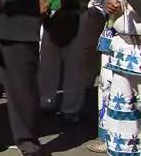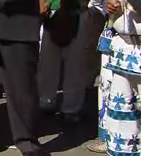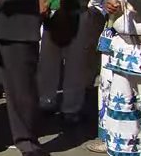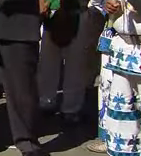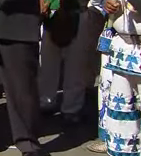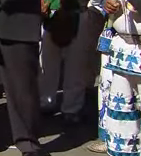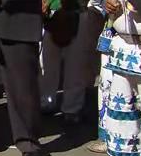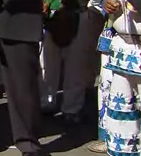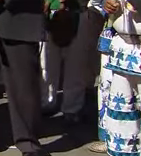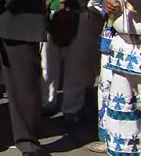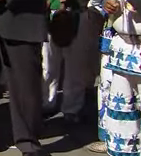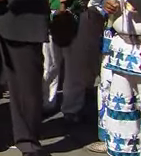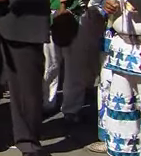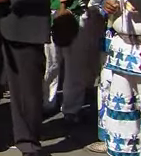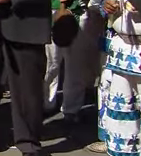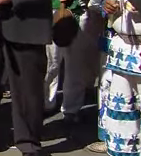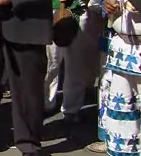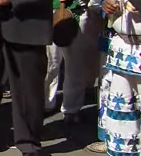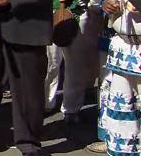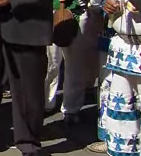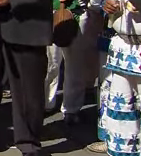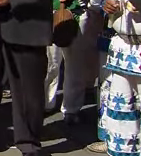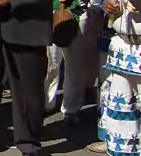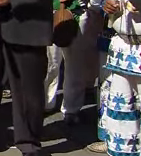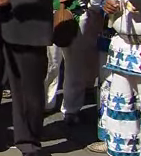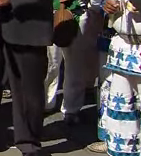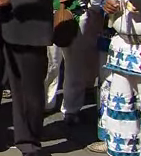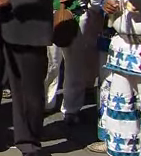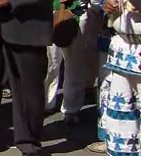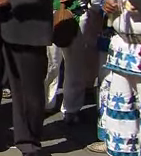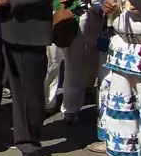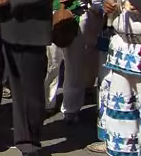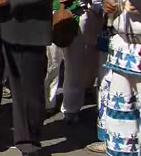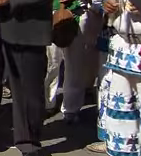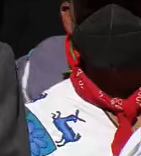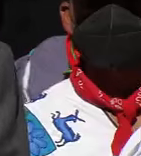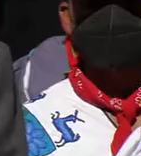nuestro país, y tenemos que